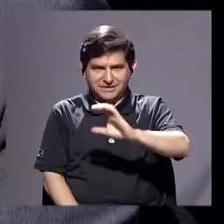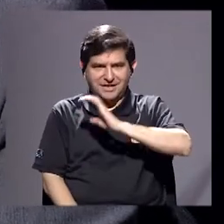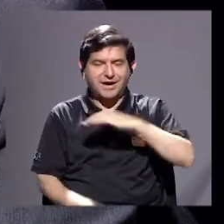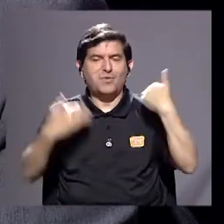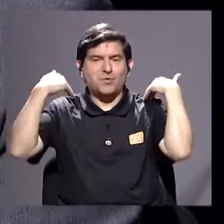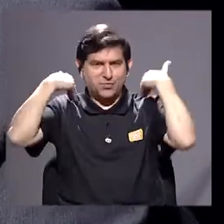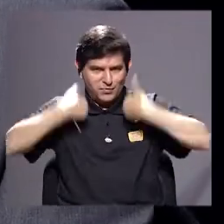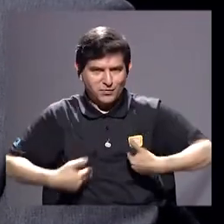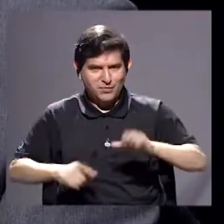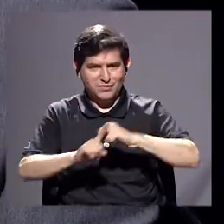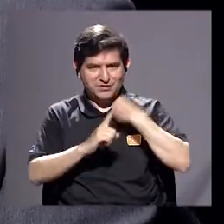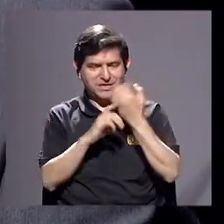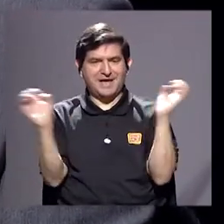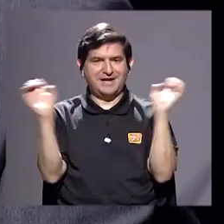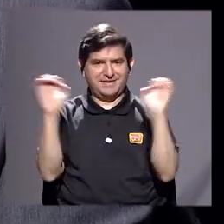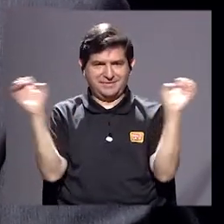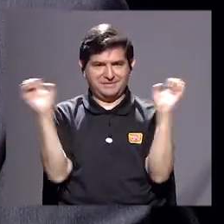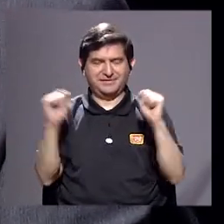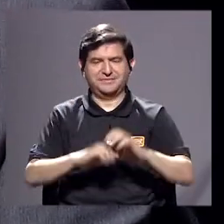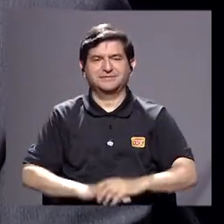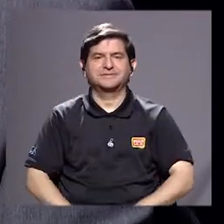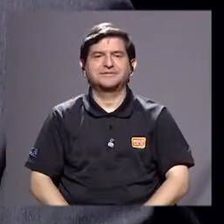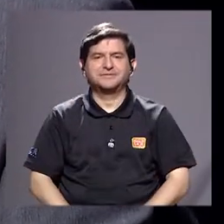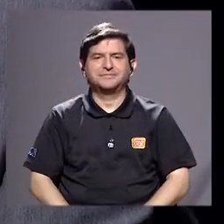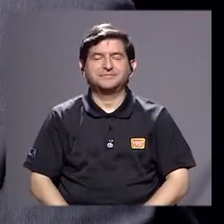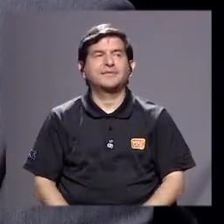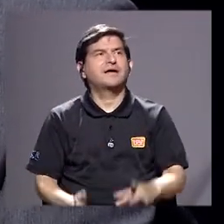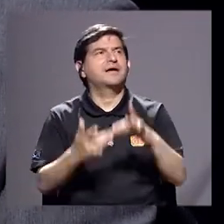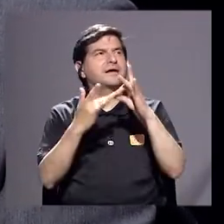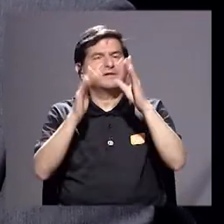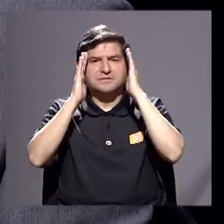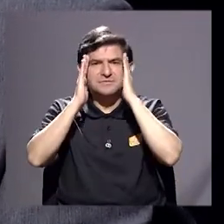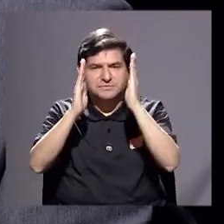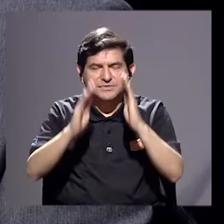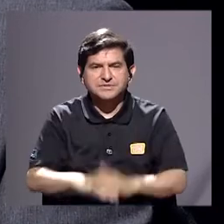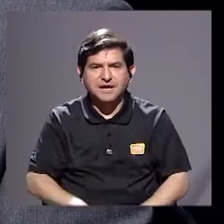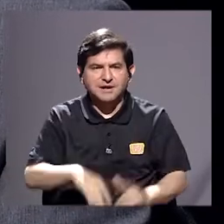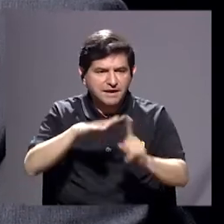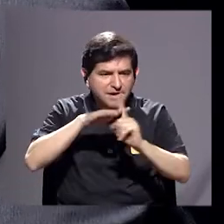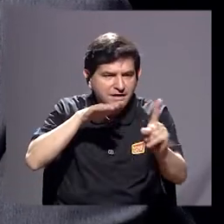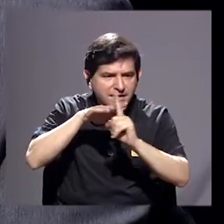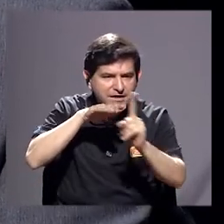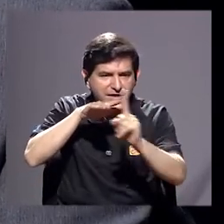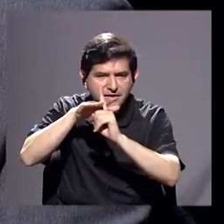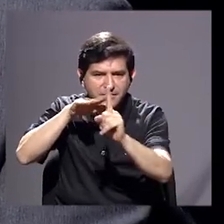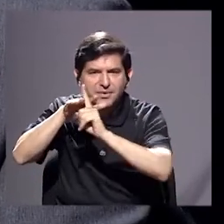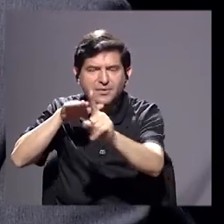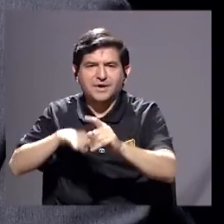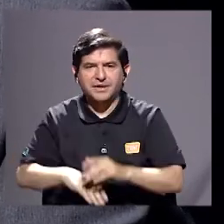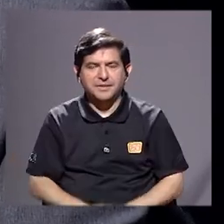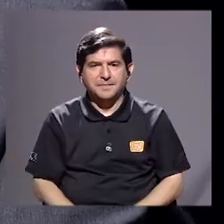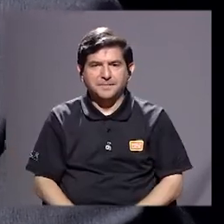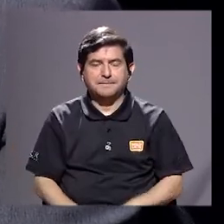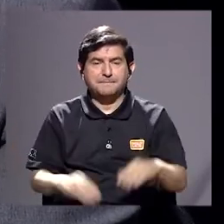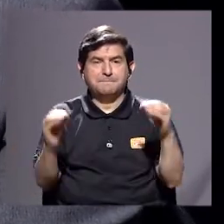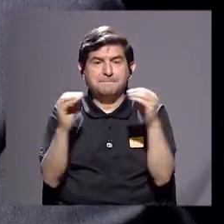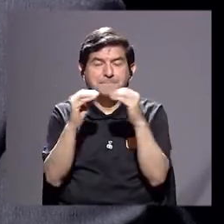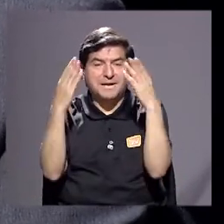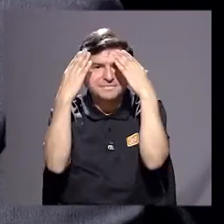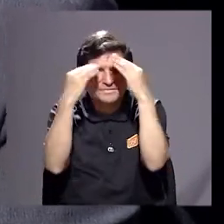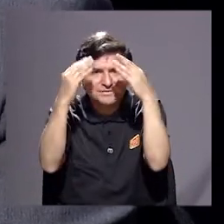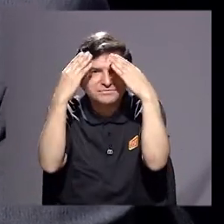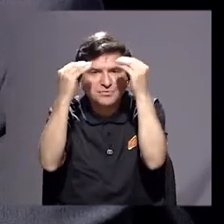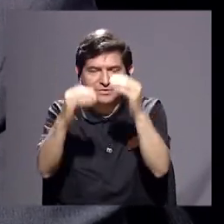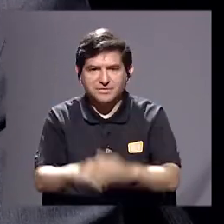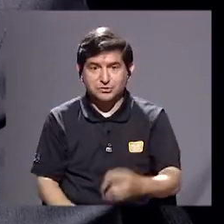humano frente a situaciones de emergencia y sobre todo enfocado en los procesos de evacuación y la mayor cantidad de información